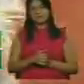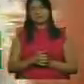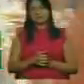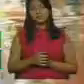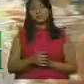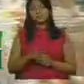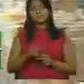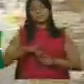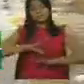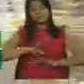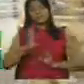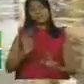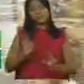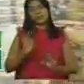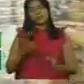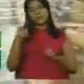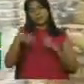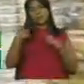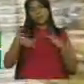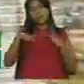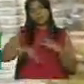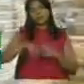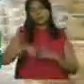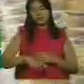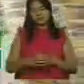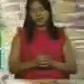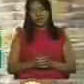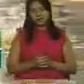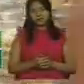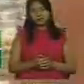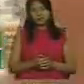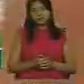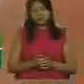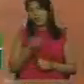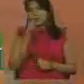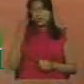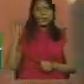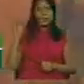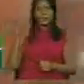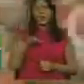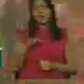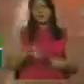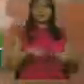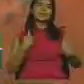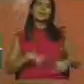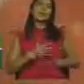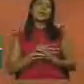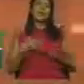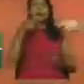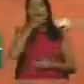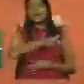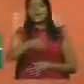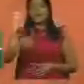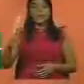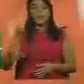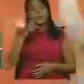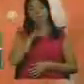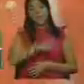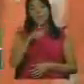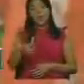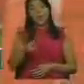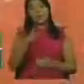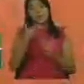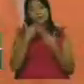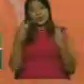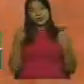por supuesto, la satisfacción de todas las necesidades. Desde aquí le envían un beso de todo corazón el pueblo, nuestro pueblo genuino,